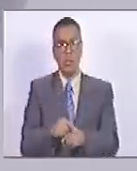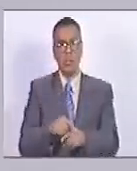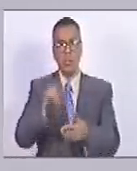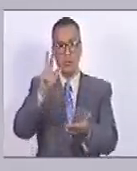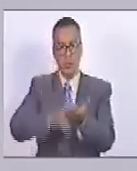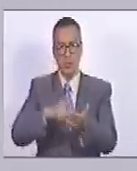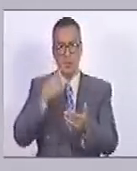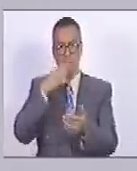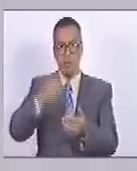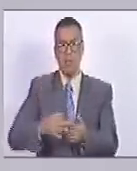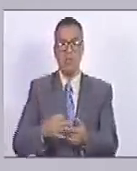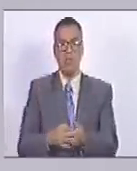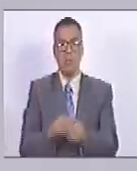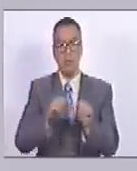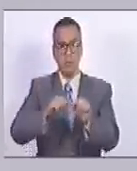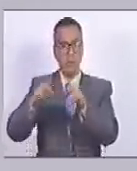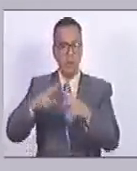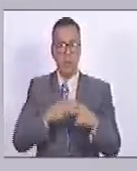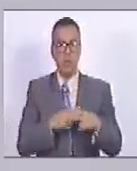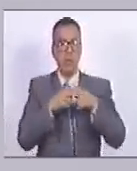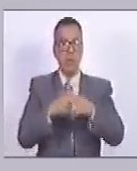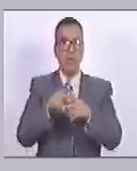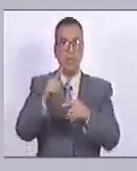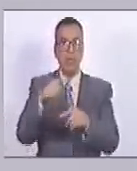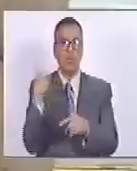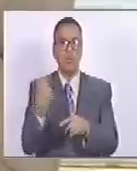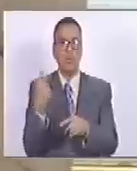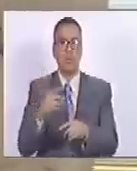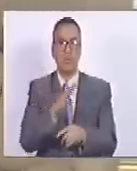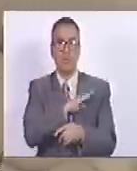certifique que esto es una renuncia voluntaria a un cargo, simplemente.